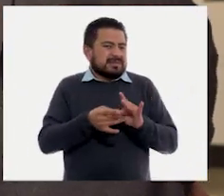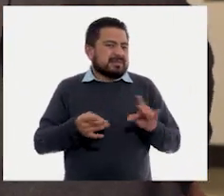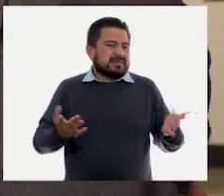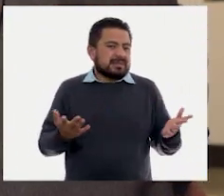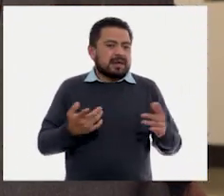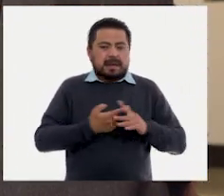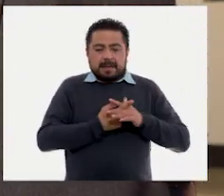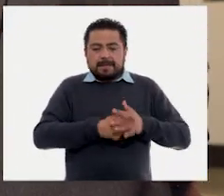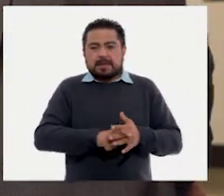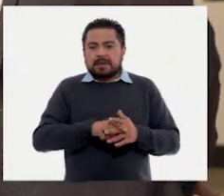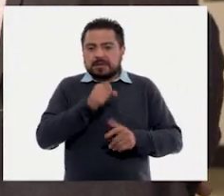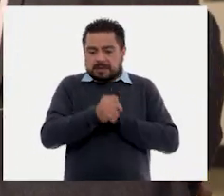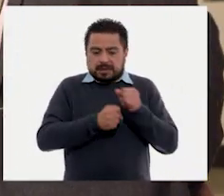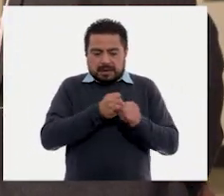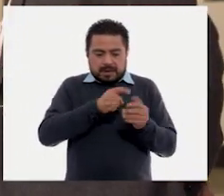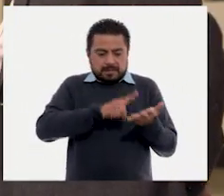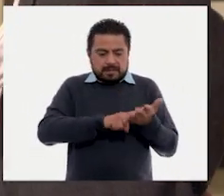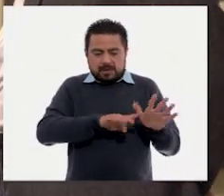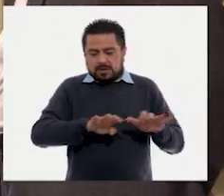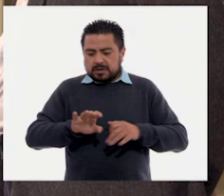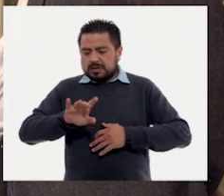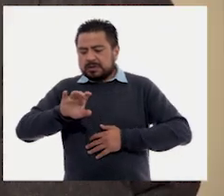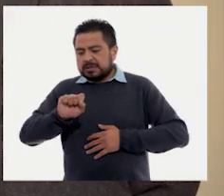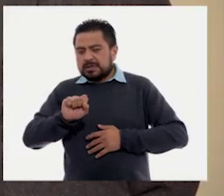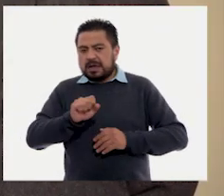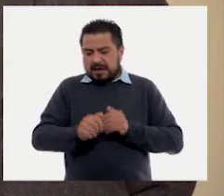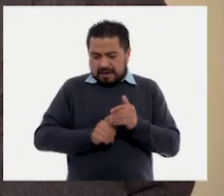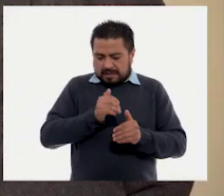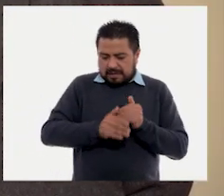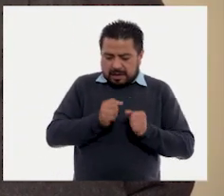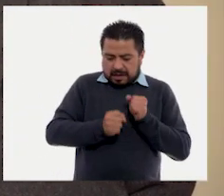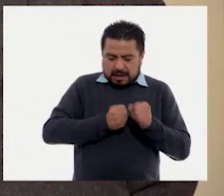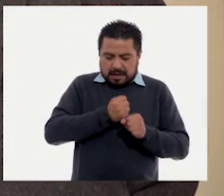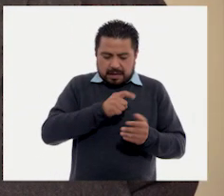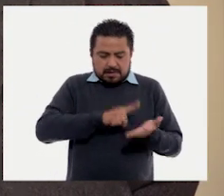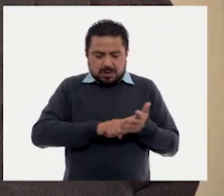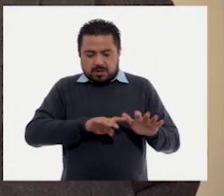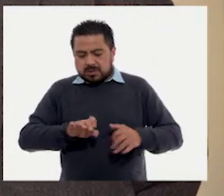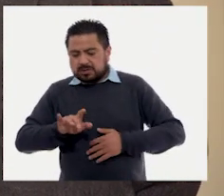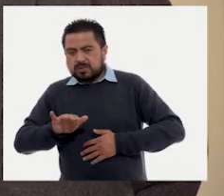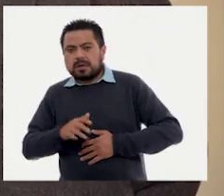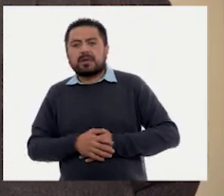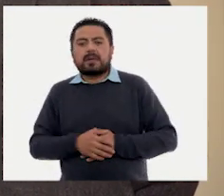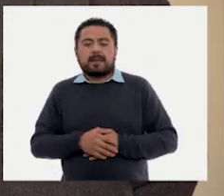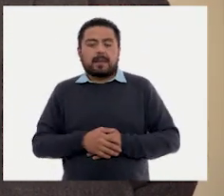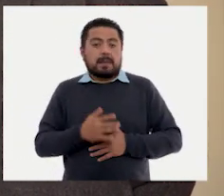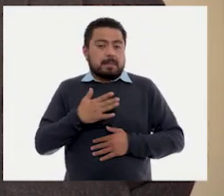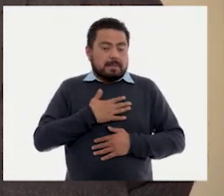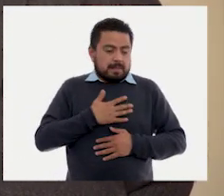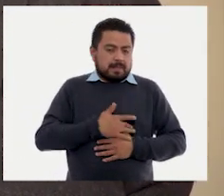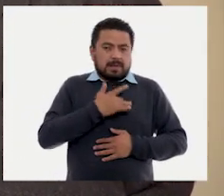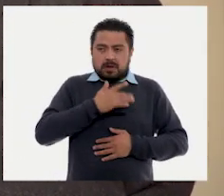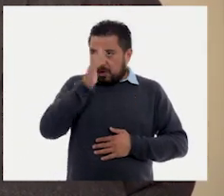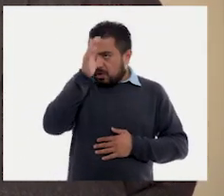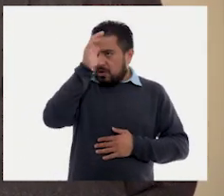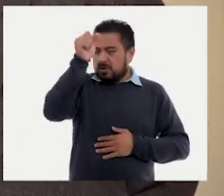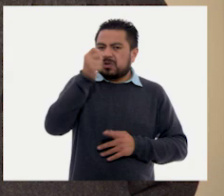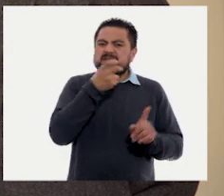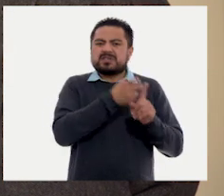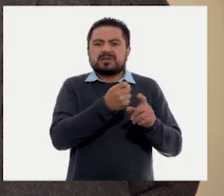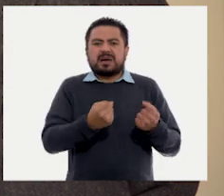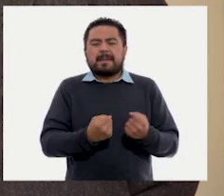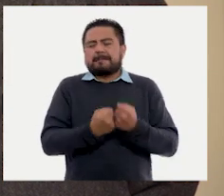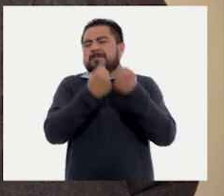a principios de los 60, finales de los 50. Pues a mí me parece que ese concepto de ruptura